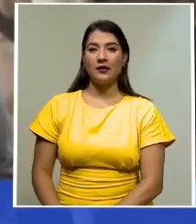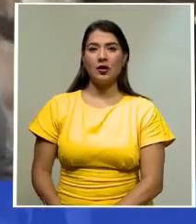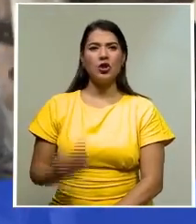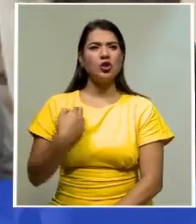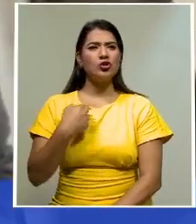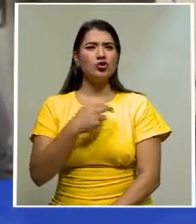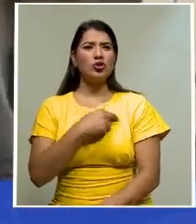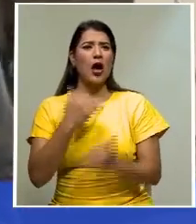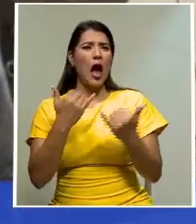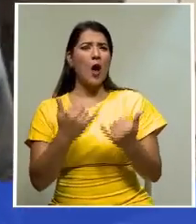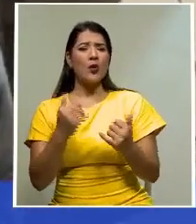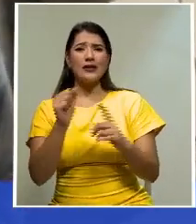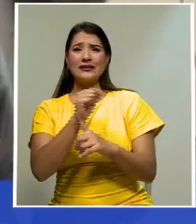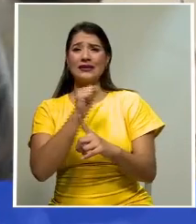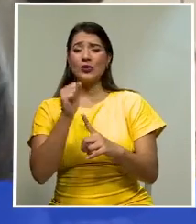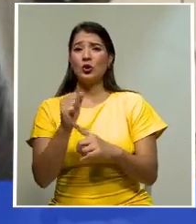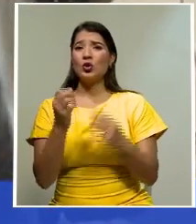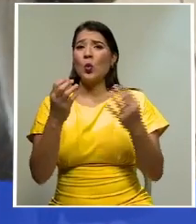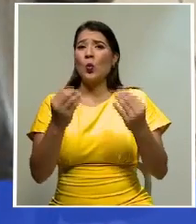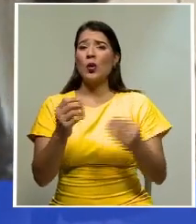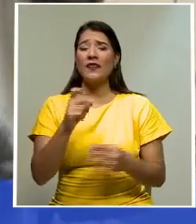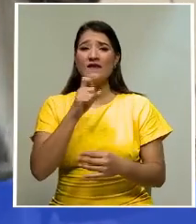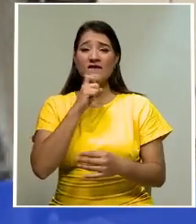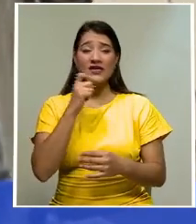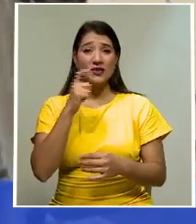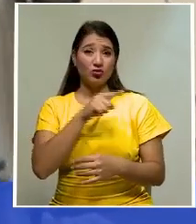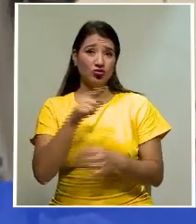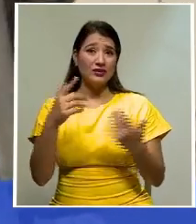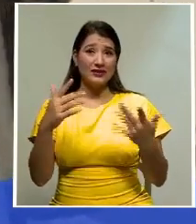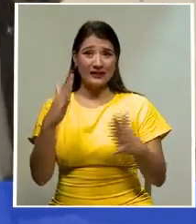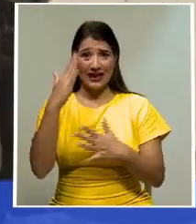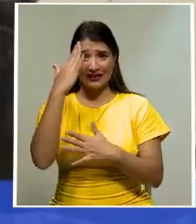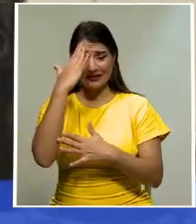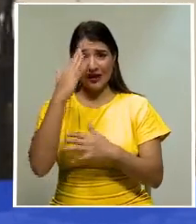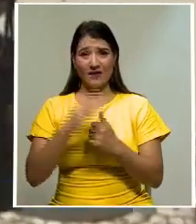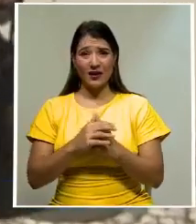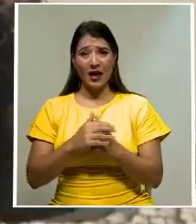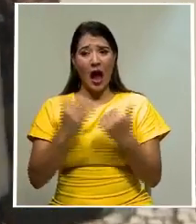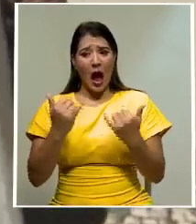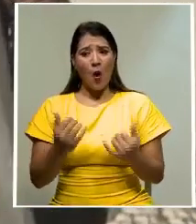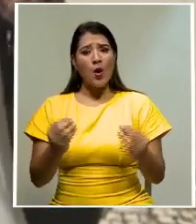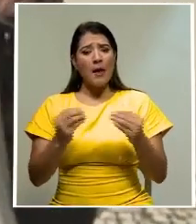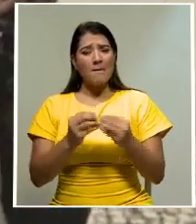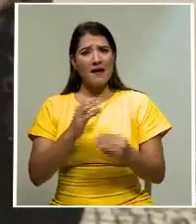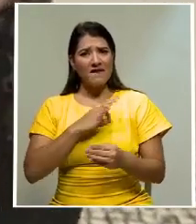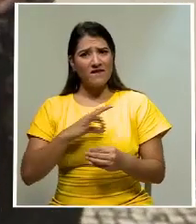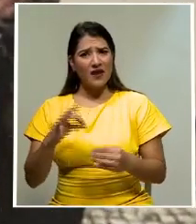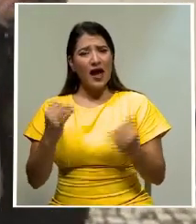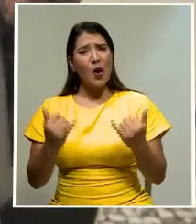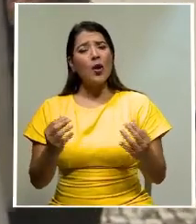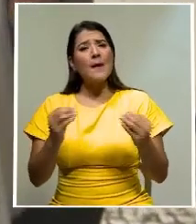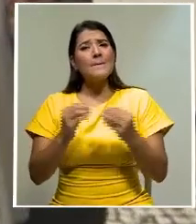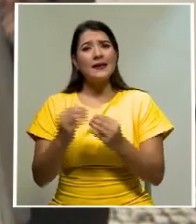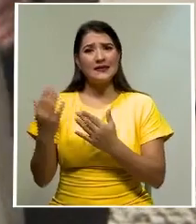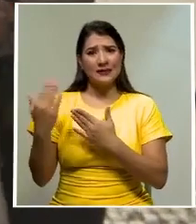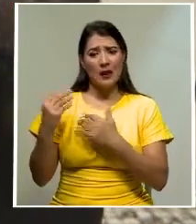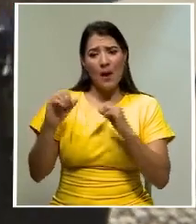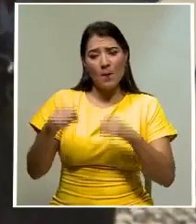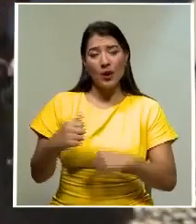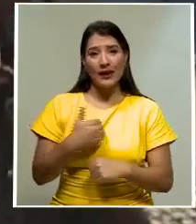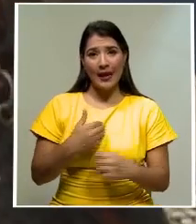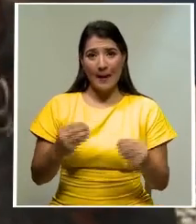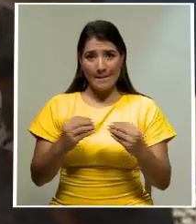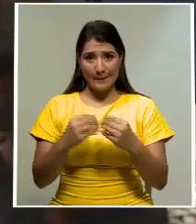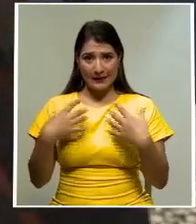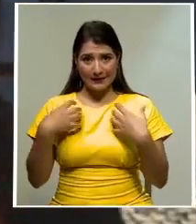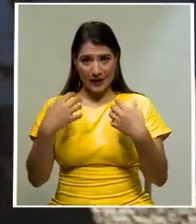en una situación difícil, como todo el mundo sabe. Aumentó nuestra fe, aumentó nuestra esperanza de tener más salud, más fuerza,